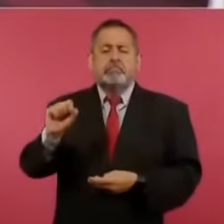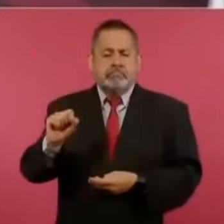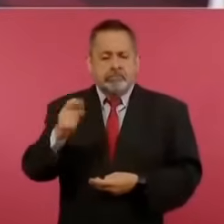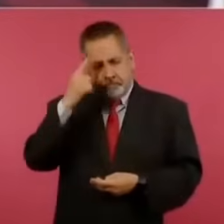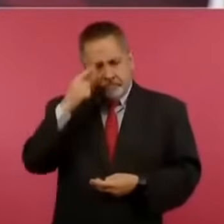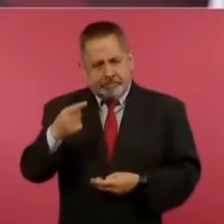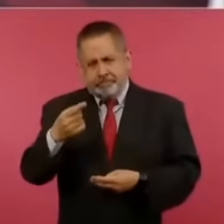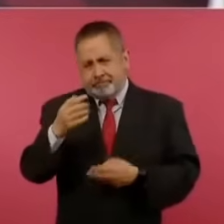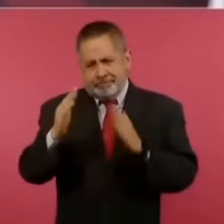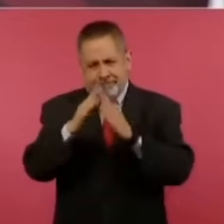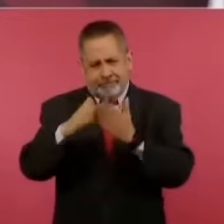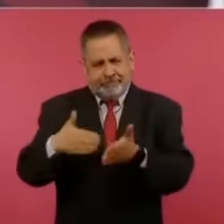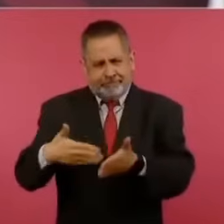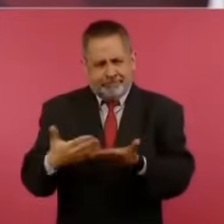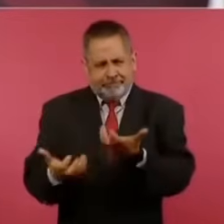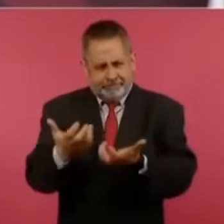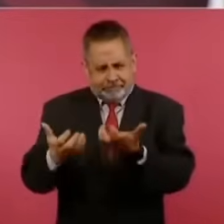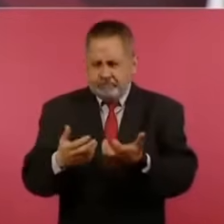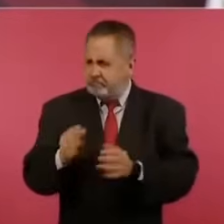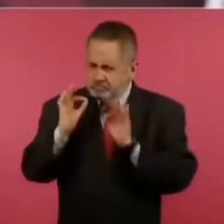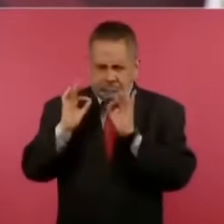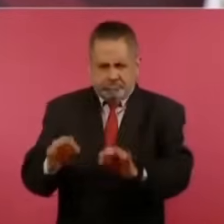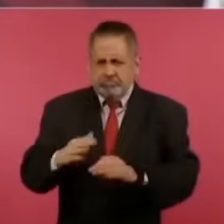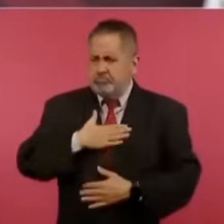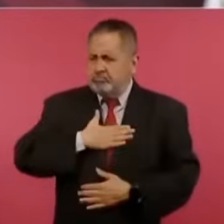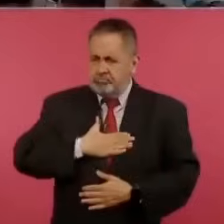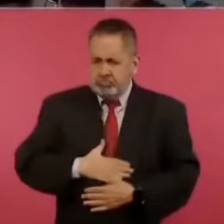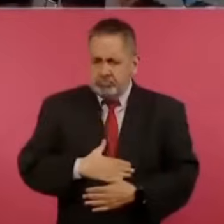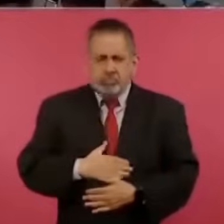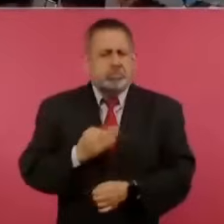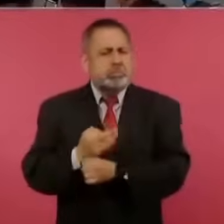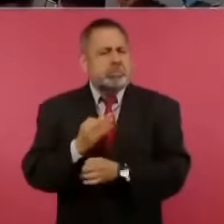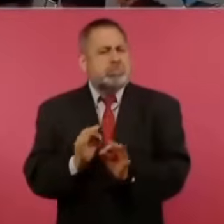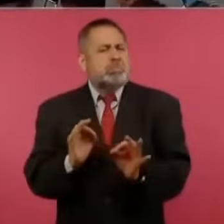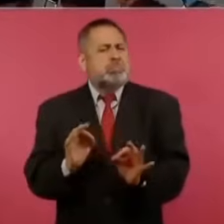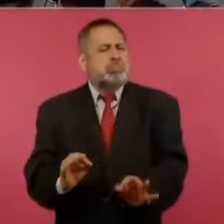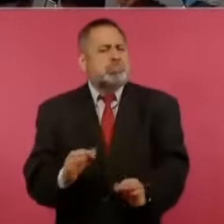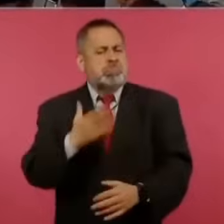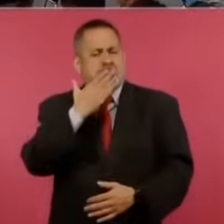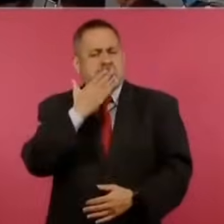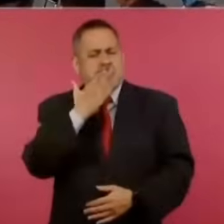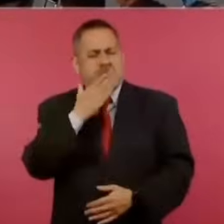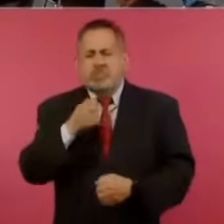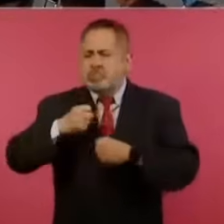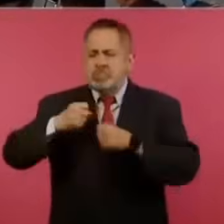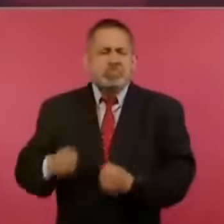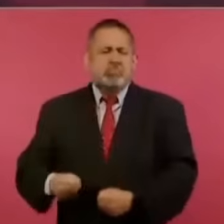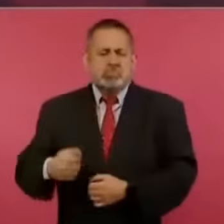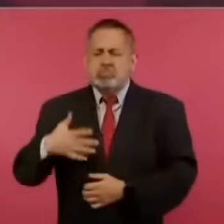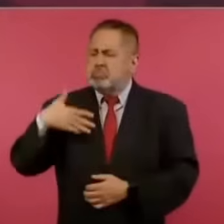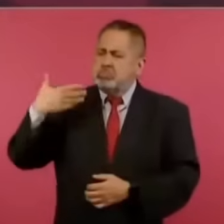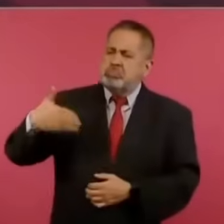hemos logrado, y estamos seguros que así va a continuar.